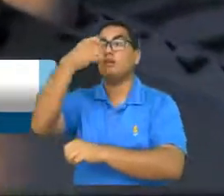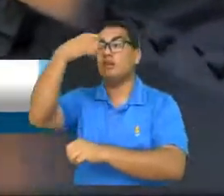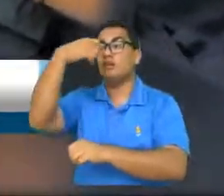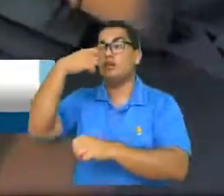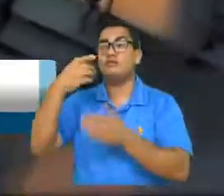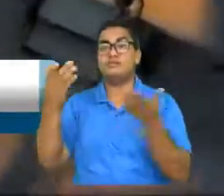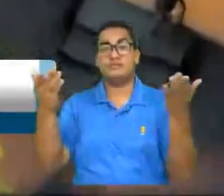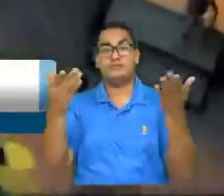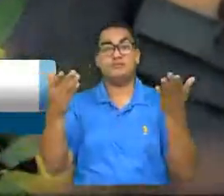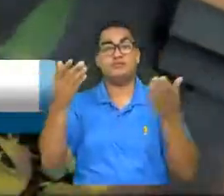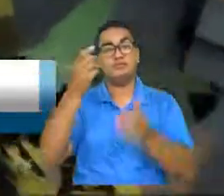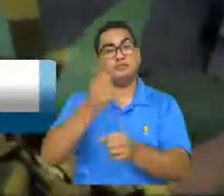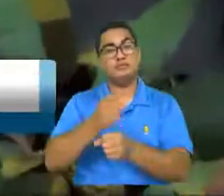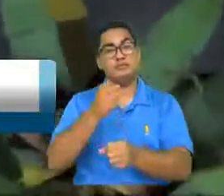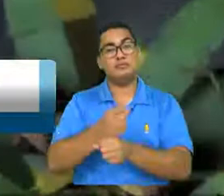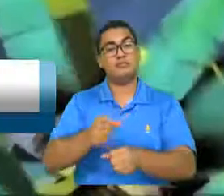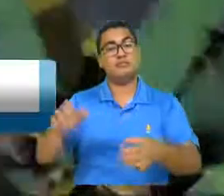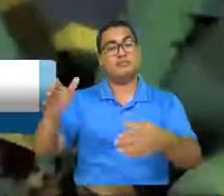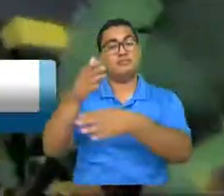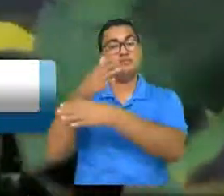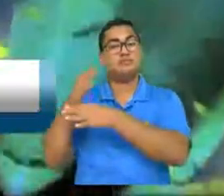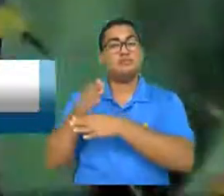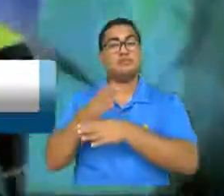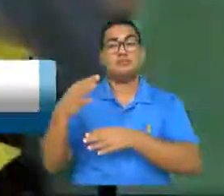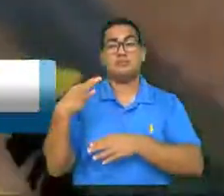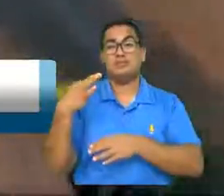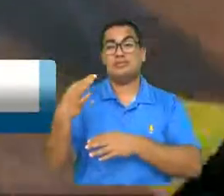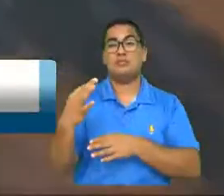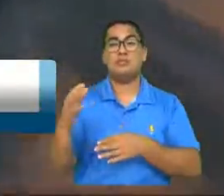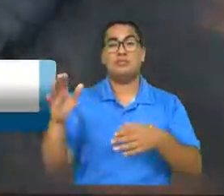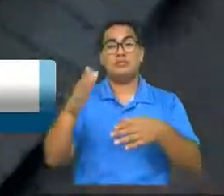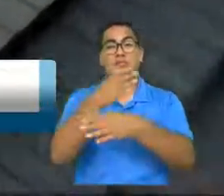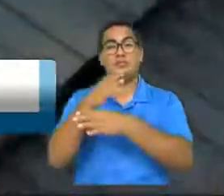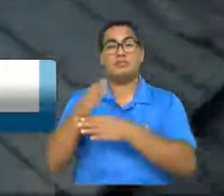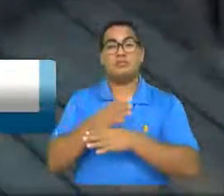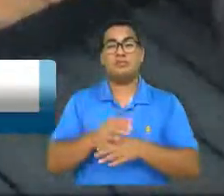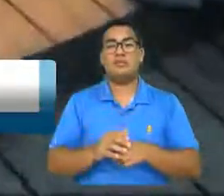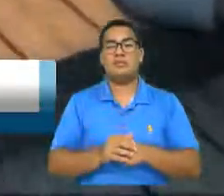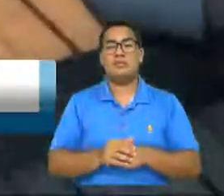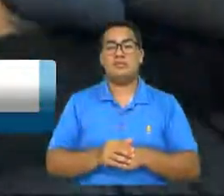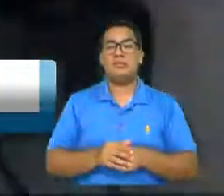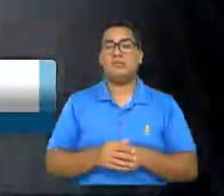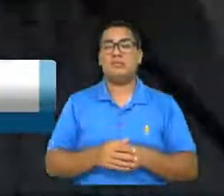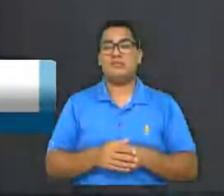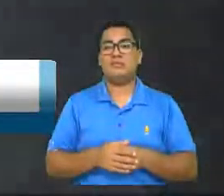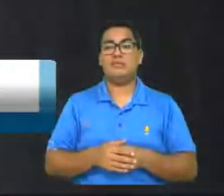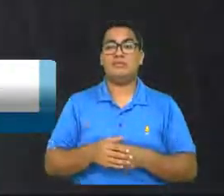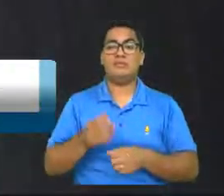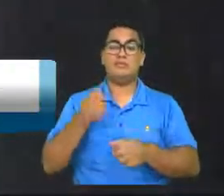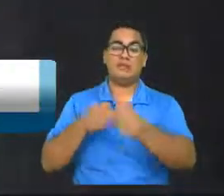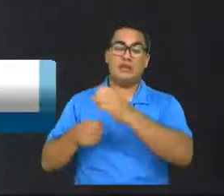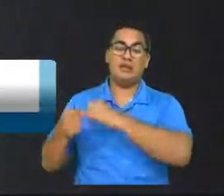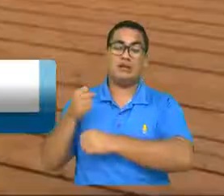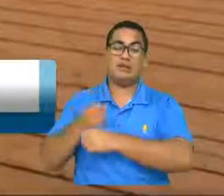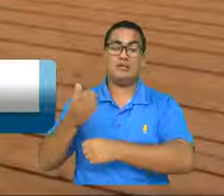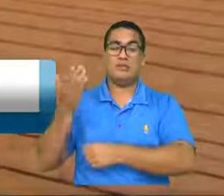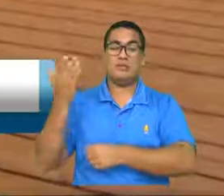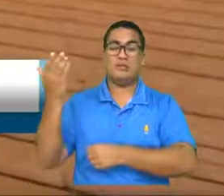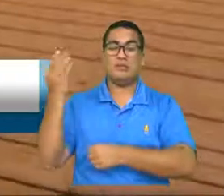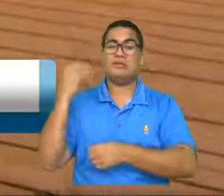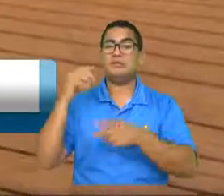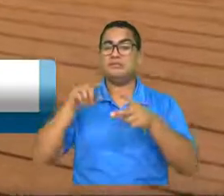limita a ser el colaborador voluntario. Claro. Lo que pasa que ellos, hace muchos años, cuando se inició